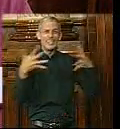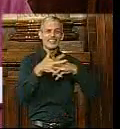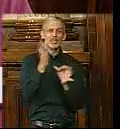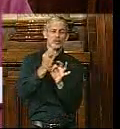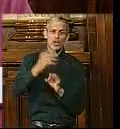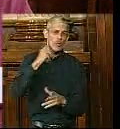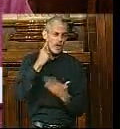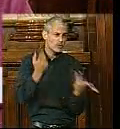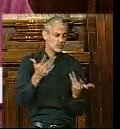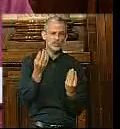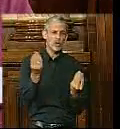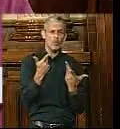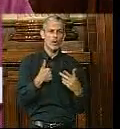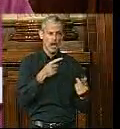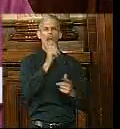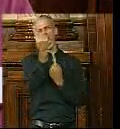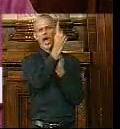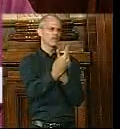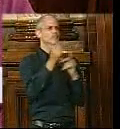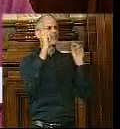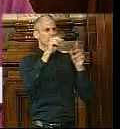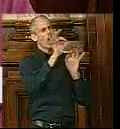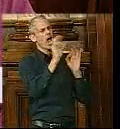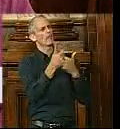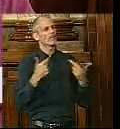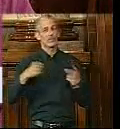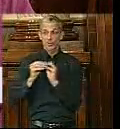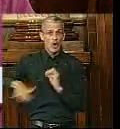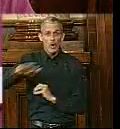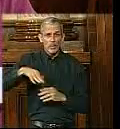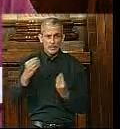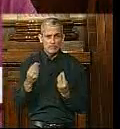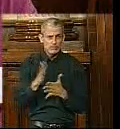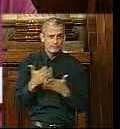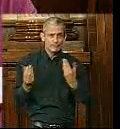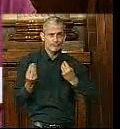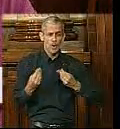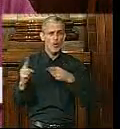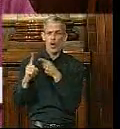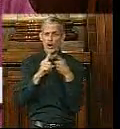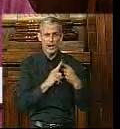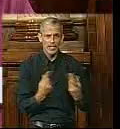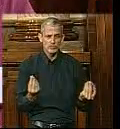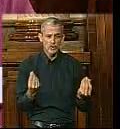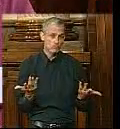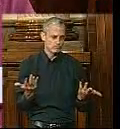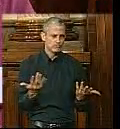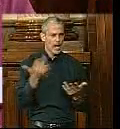integrados en escuelas comunes. Exactamente. Sí, no, ese es un problema que, digamos que en algunas